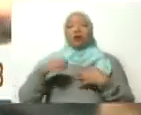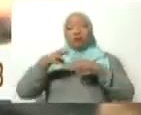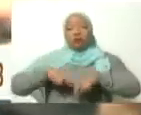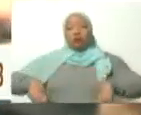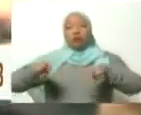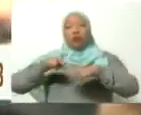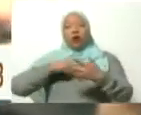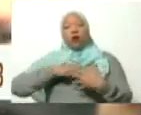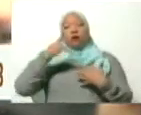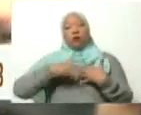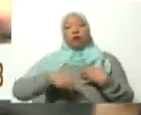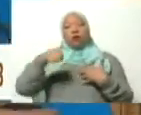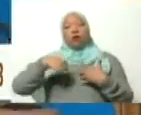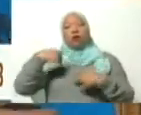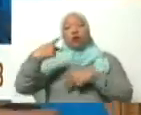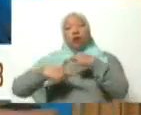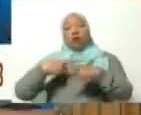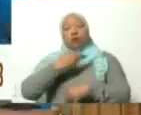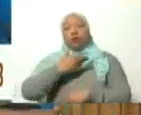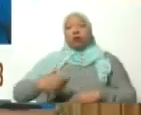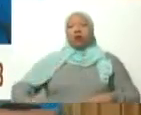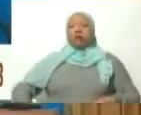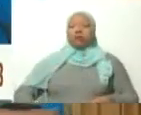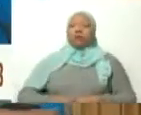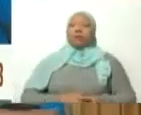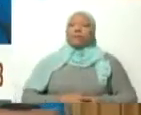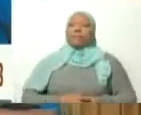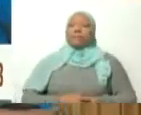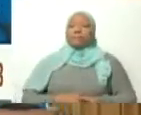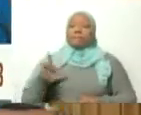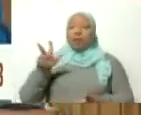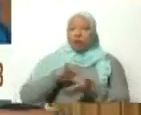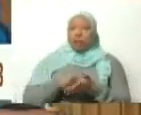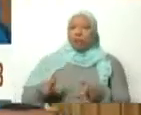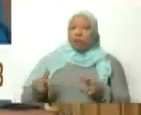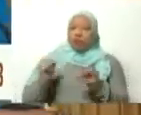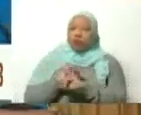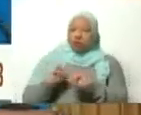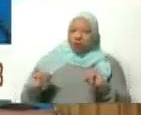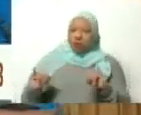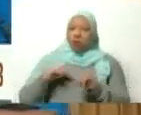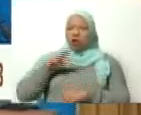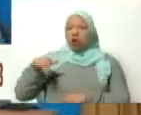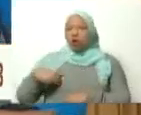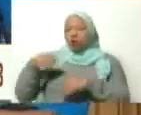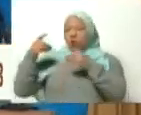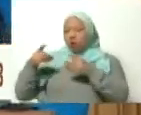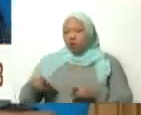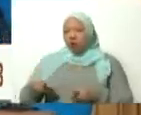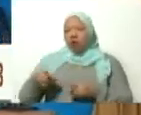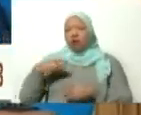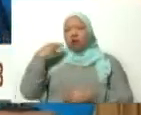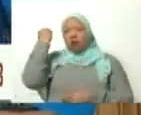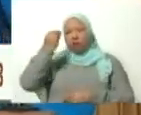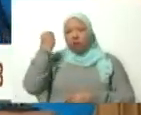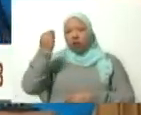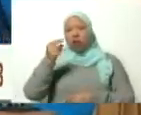aprobado por el presidente de la República. Nosotros tenemos confianza, certeza, que